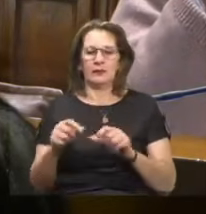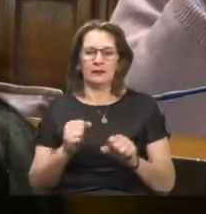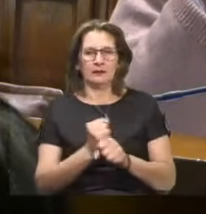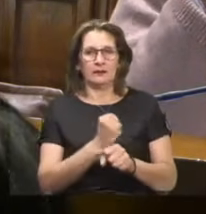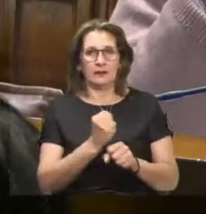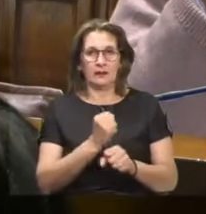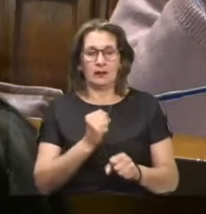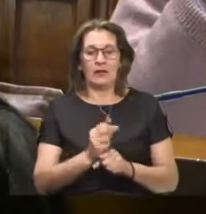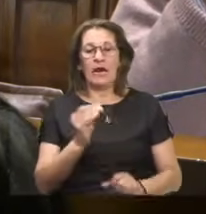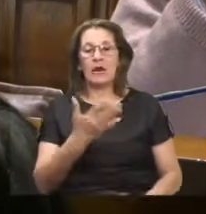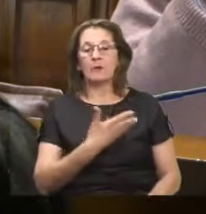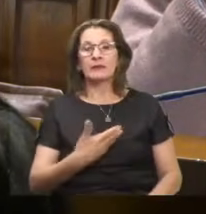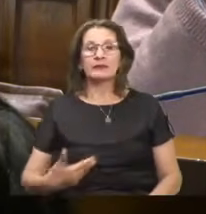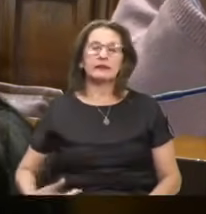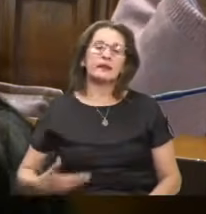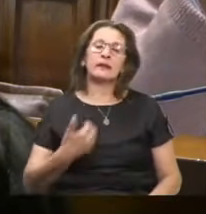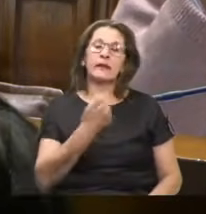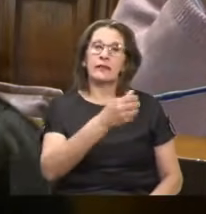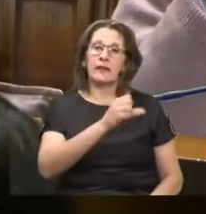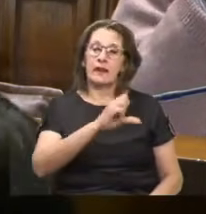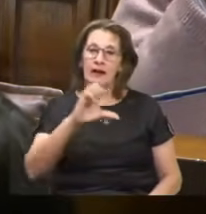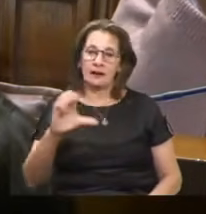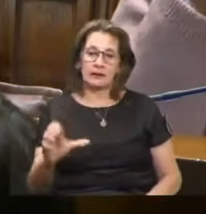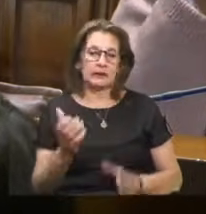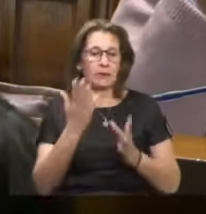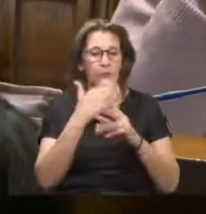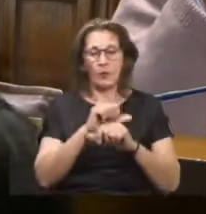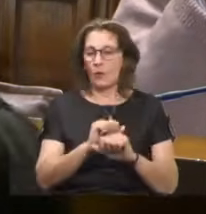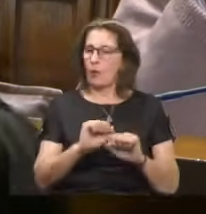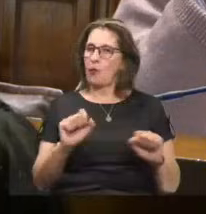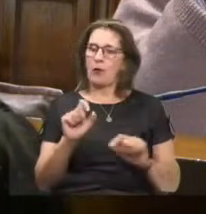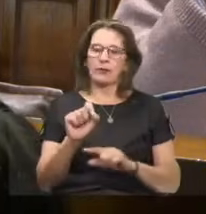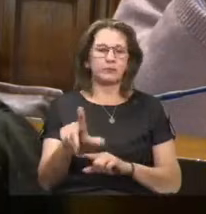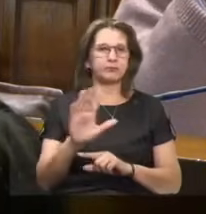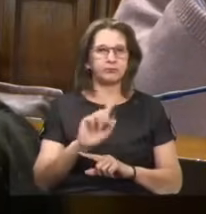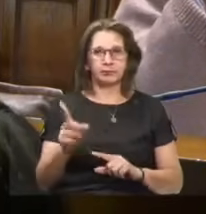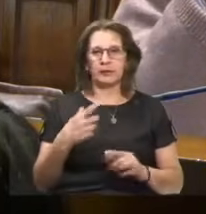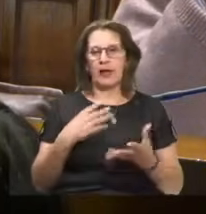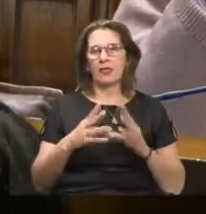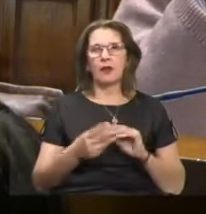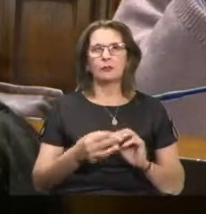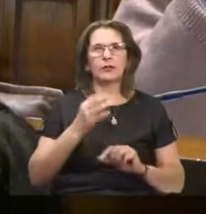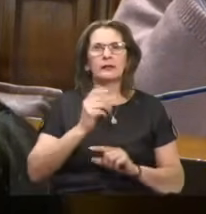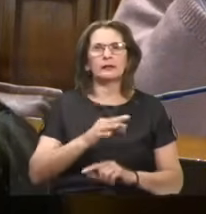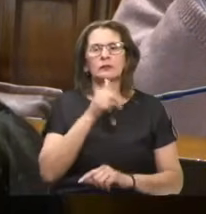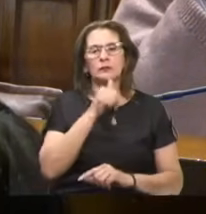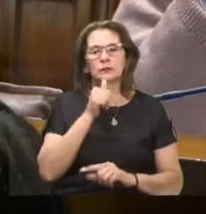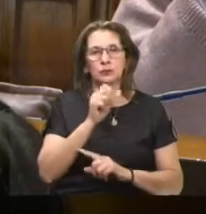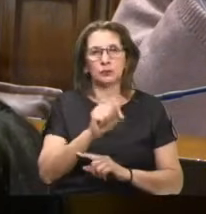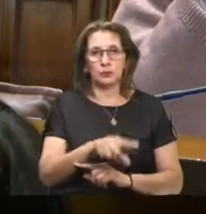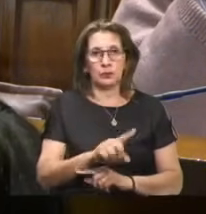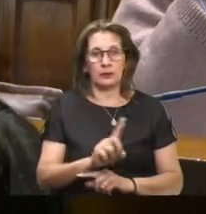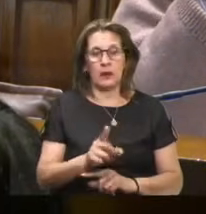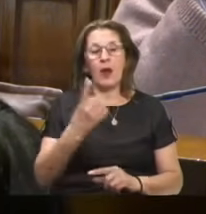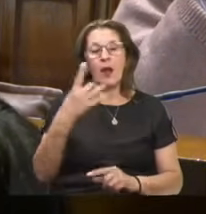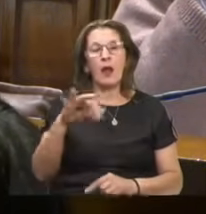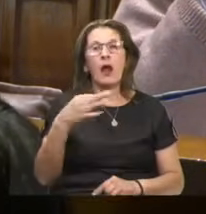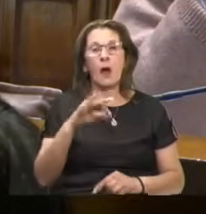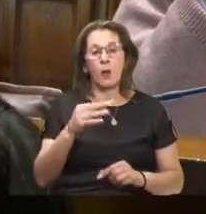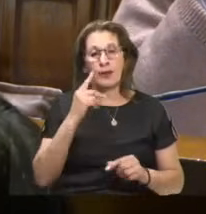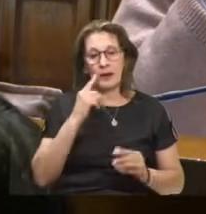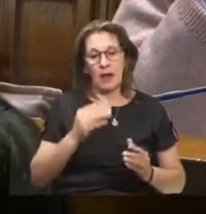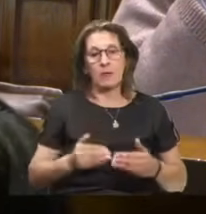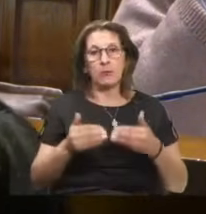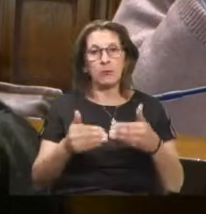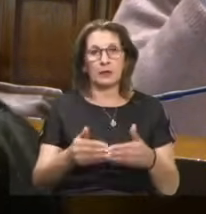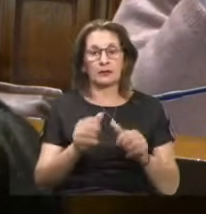El presidente de ACE no puede por motu propio adoptar resoluciones. La única prerrogativa